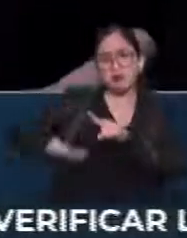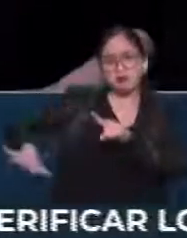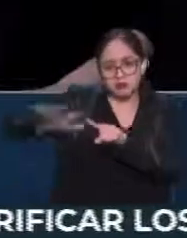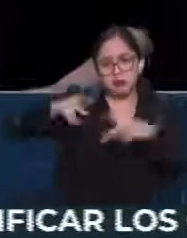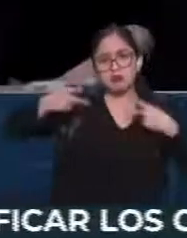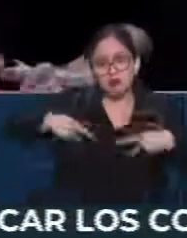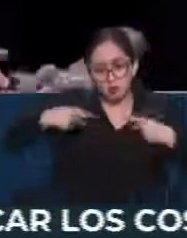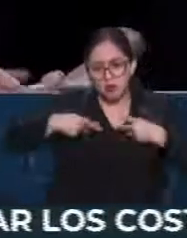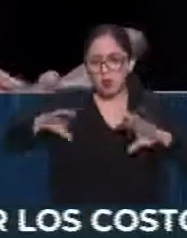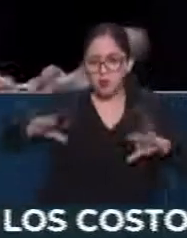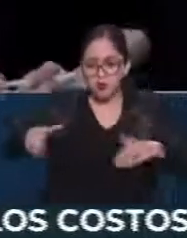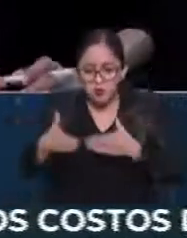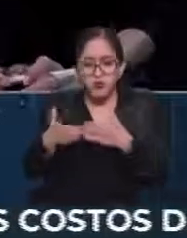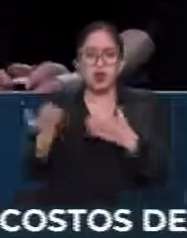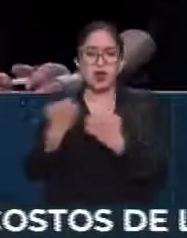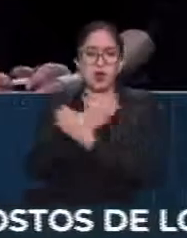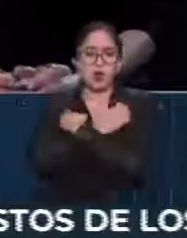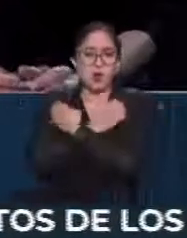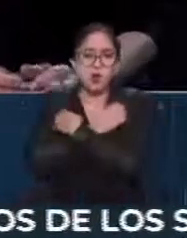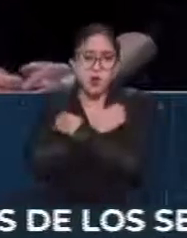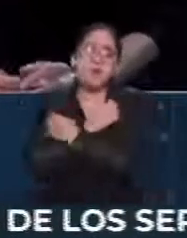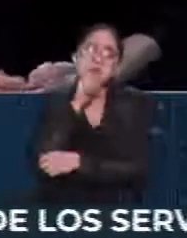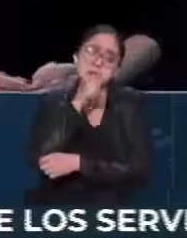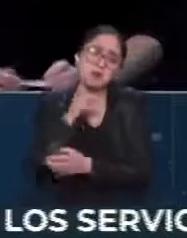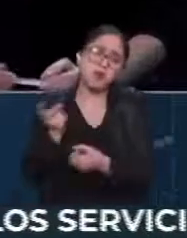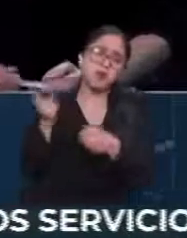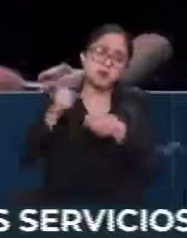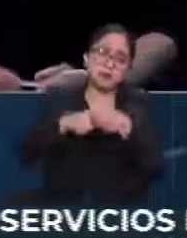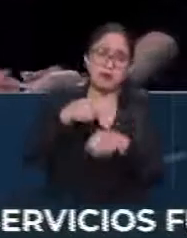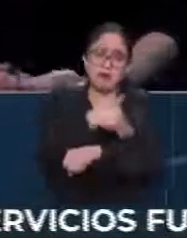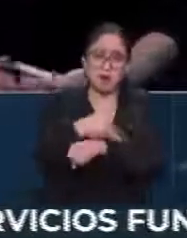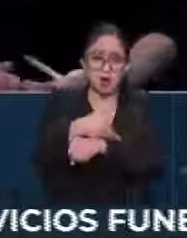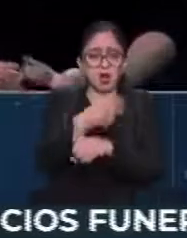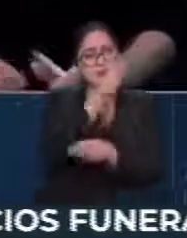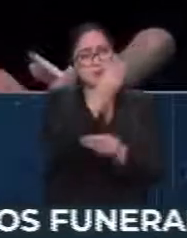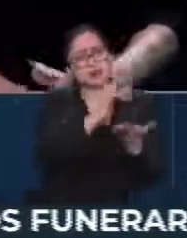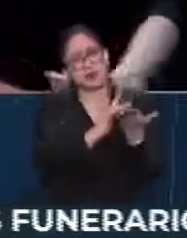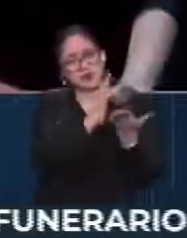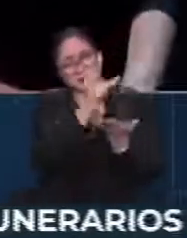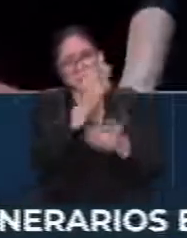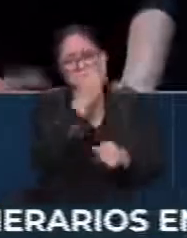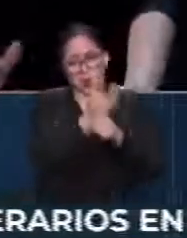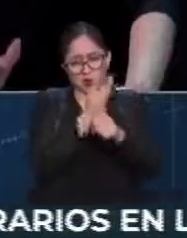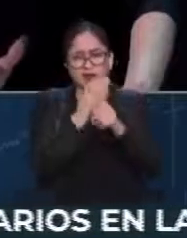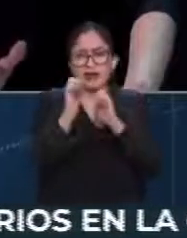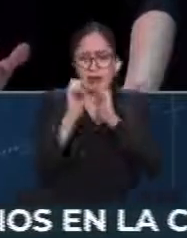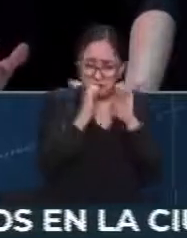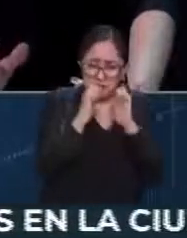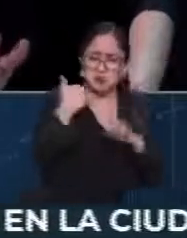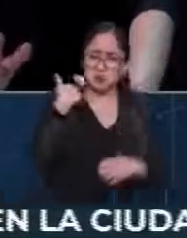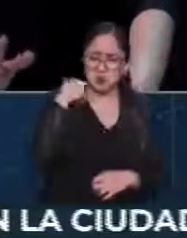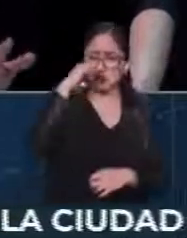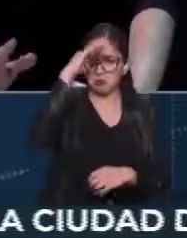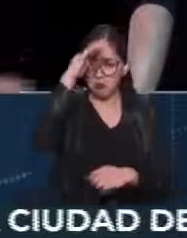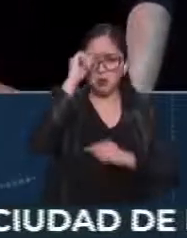familias. Manuel, Gil, Antón, muchísimas gracias por estar con nosotros esta noche. Seguramente estaremos platicando de